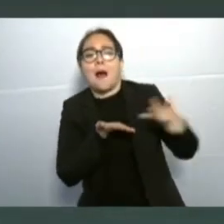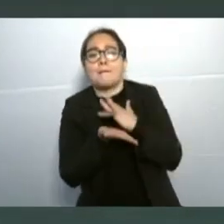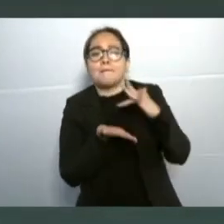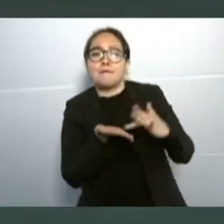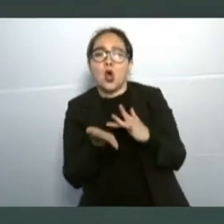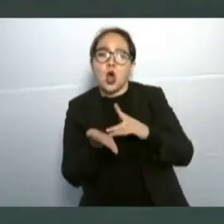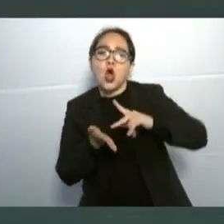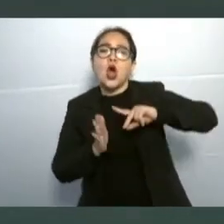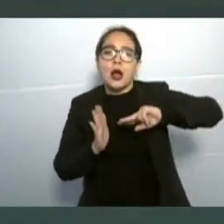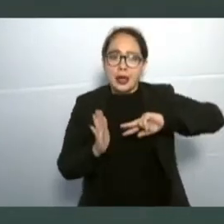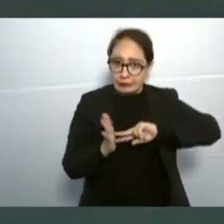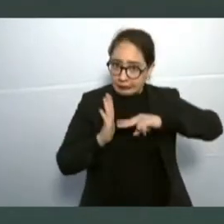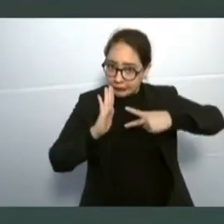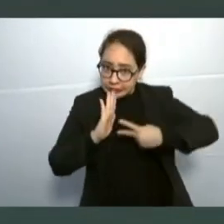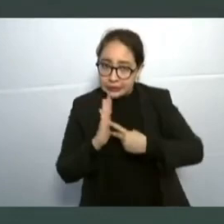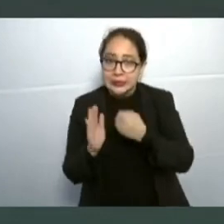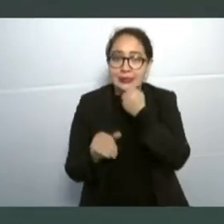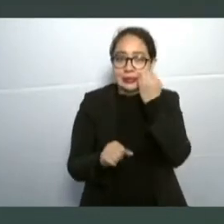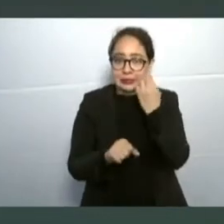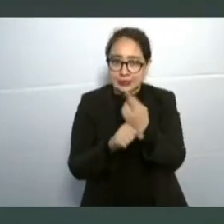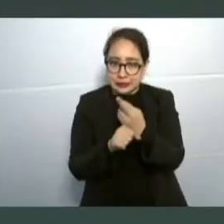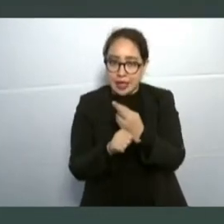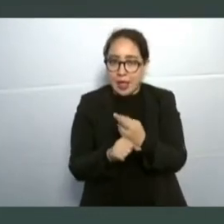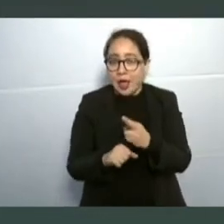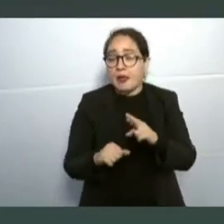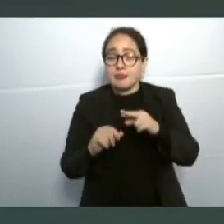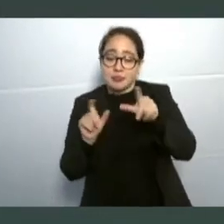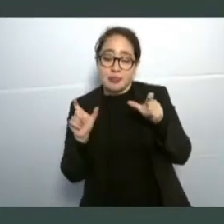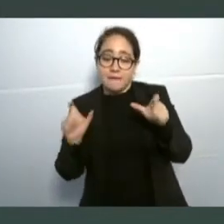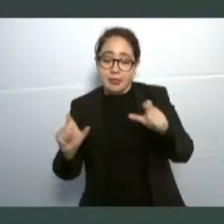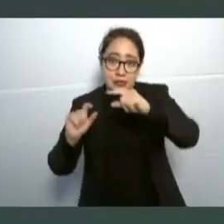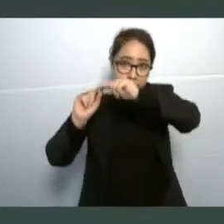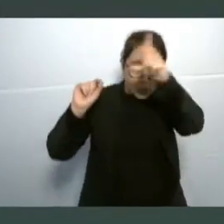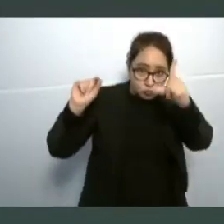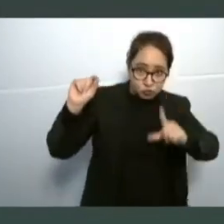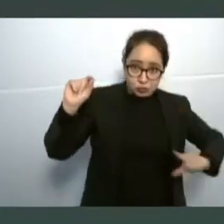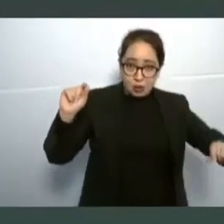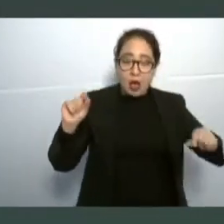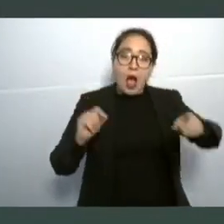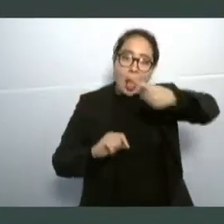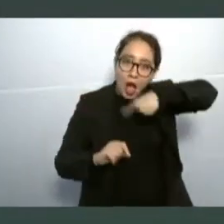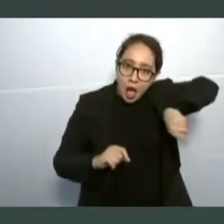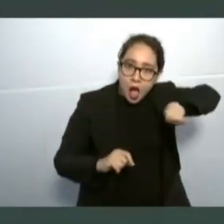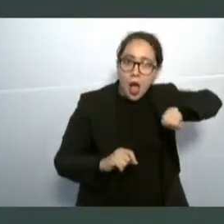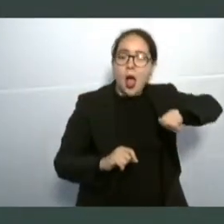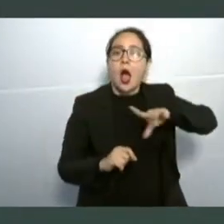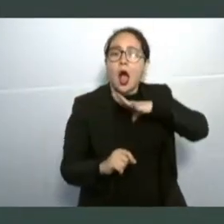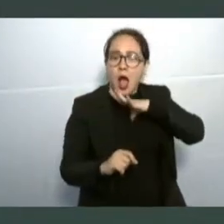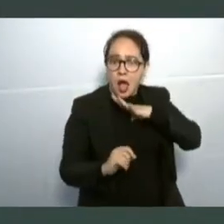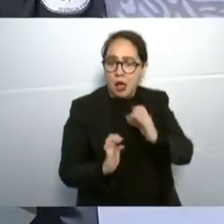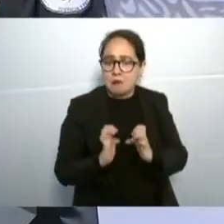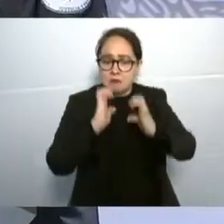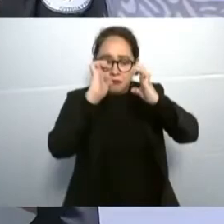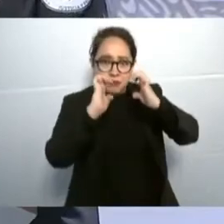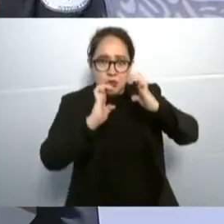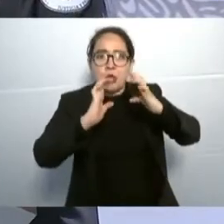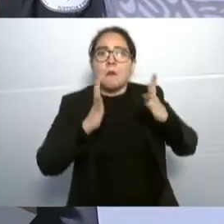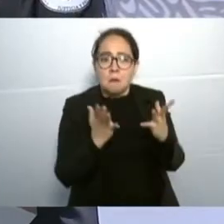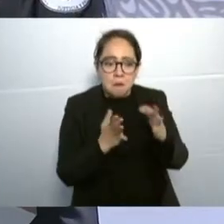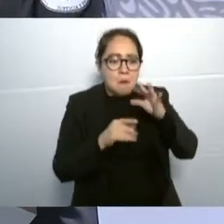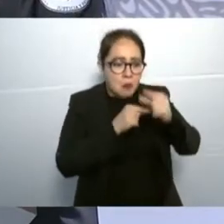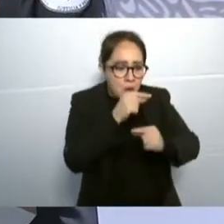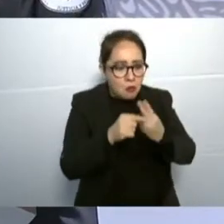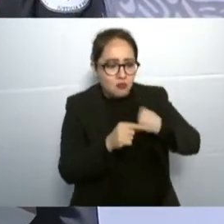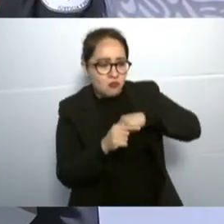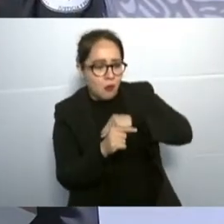de Ingenieros de la Secretaría de la Defensa Nacional, que nos ha permitido contar con cuarteles propios.